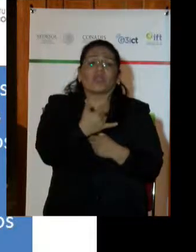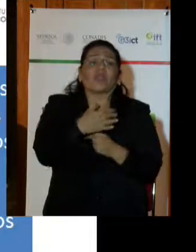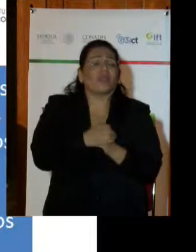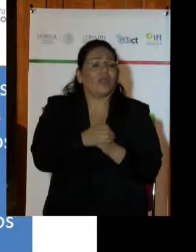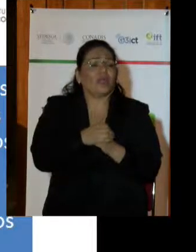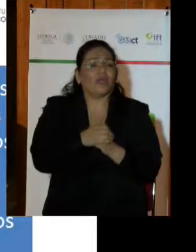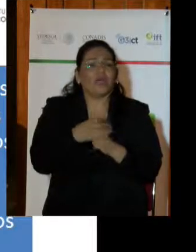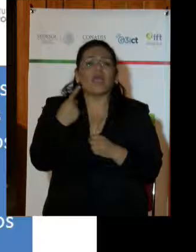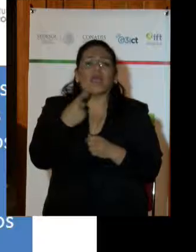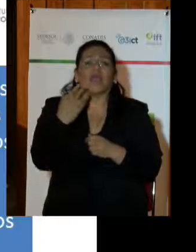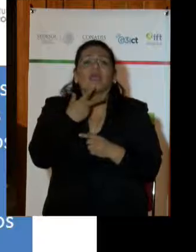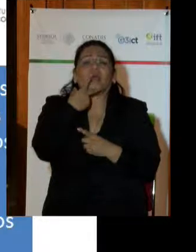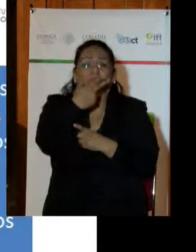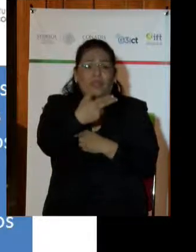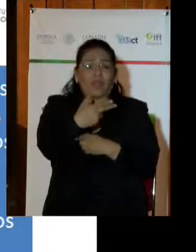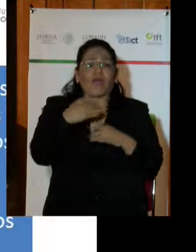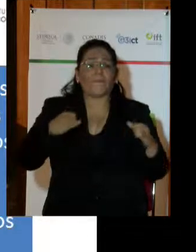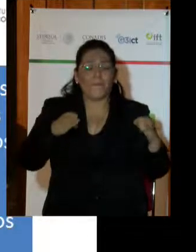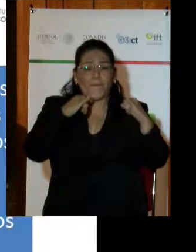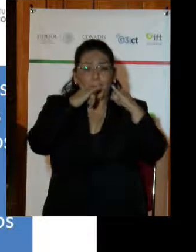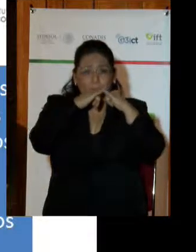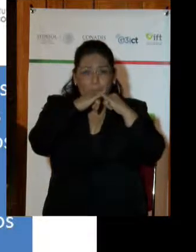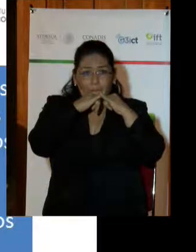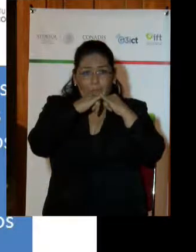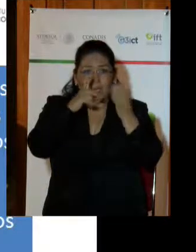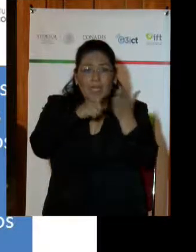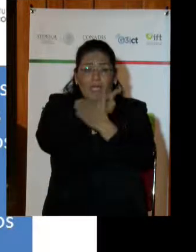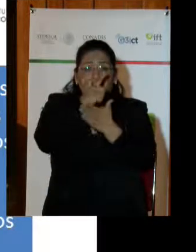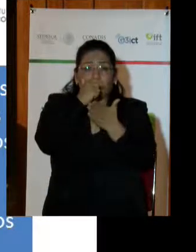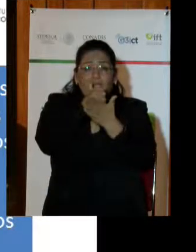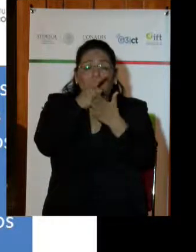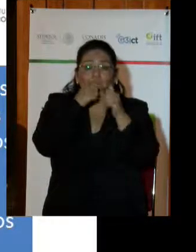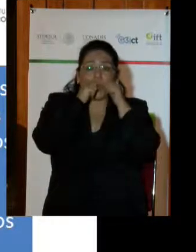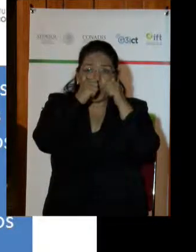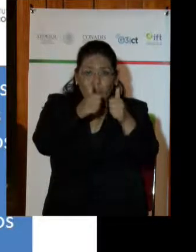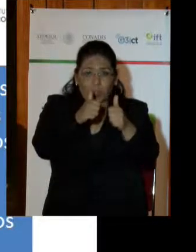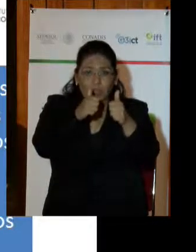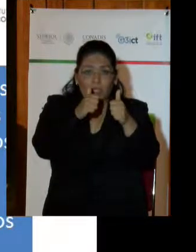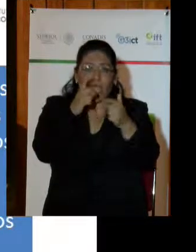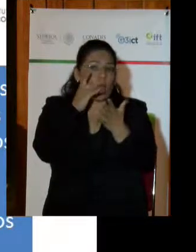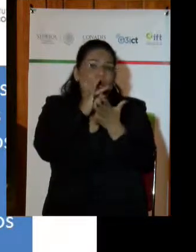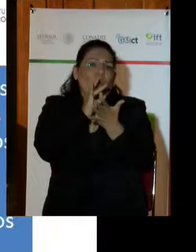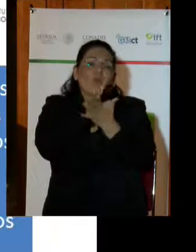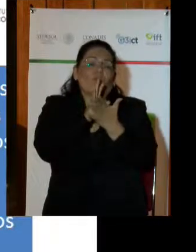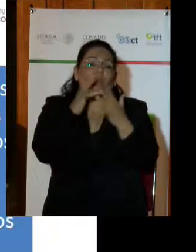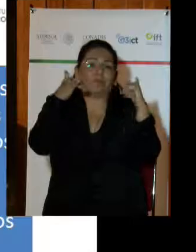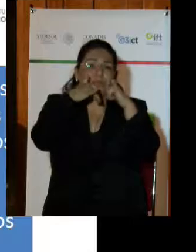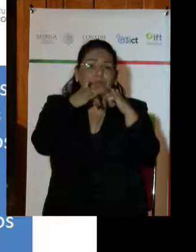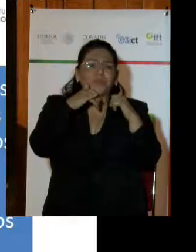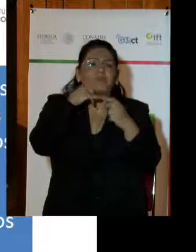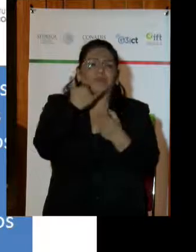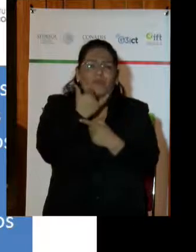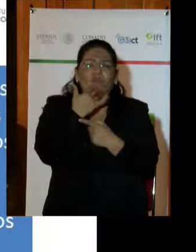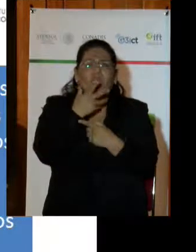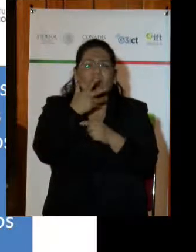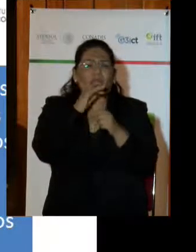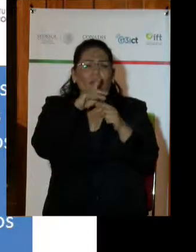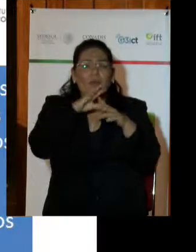y que también las instalaciones en los centros de atención, no solo la telefónica, sino